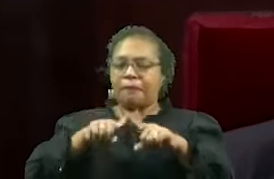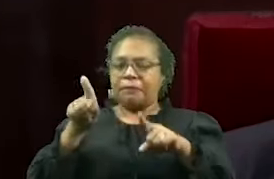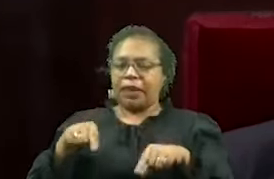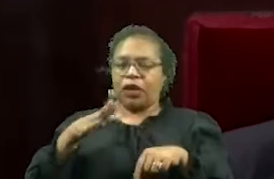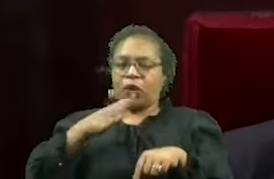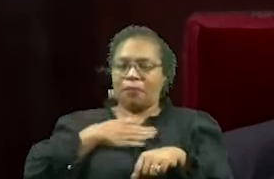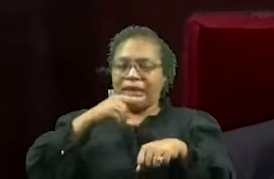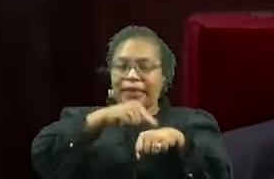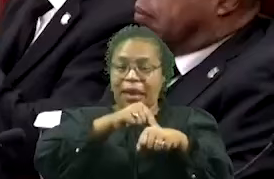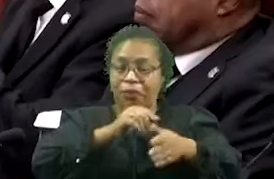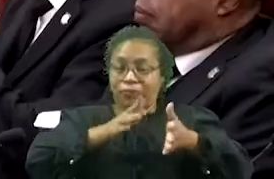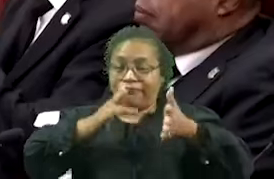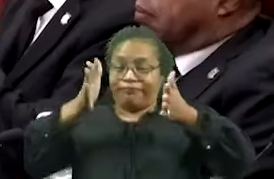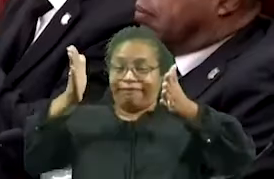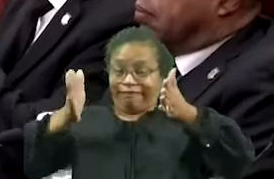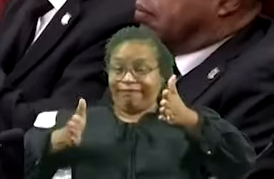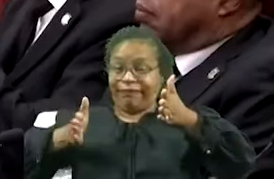con